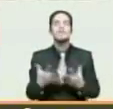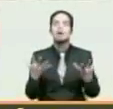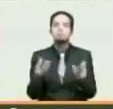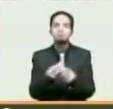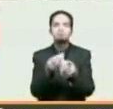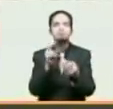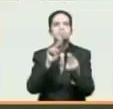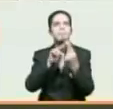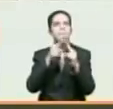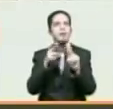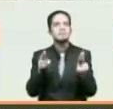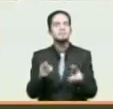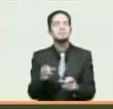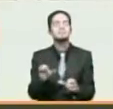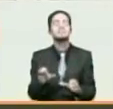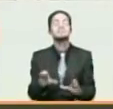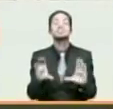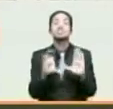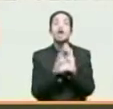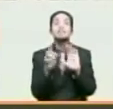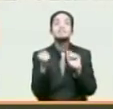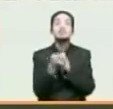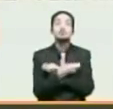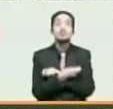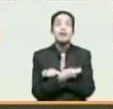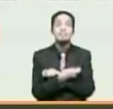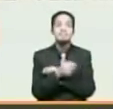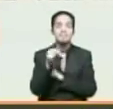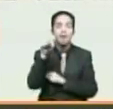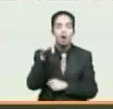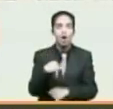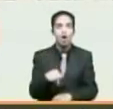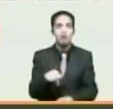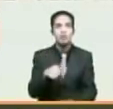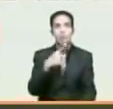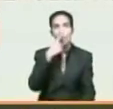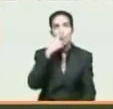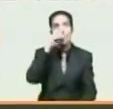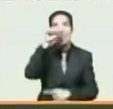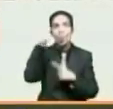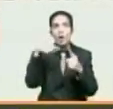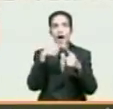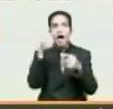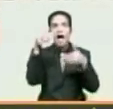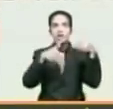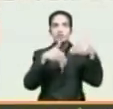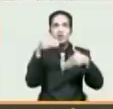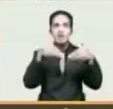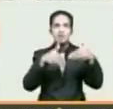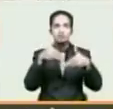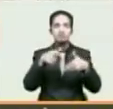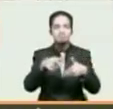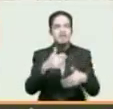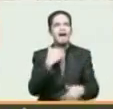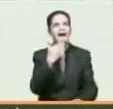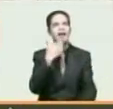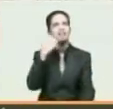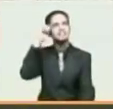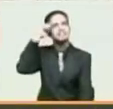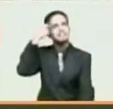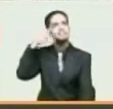camino de la paz. La Asamblea Nacional Constituyente, hoy, a un año de su elección, es un hecho memorable para nuestro